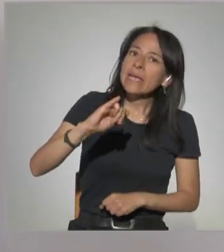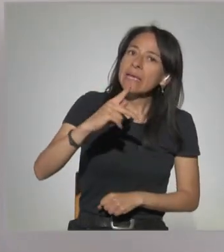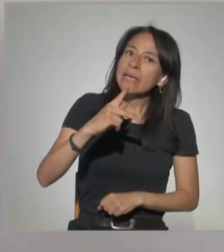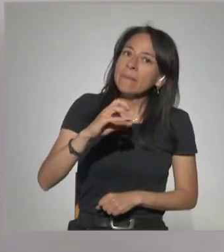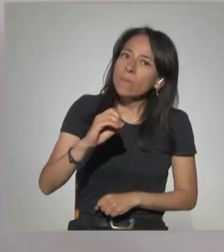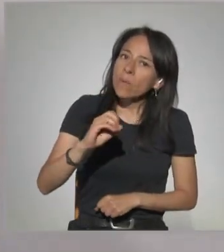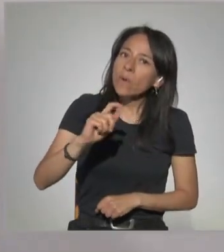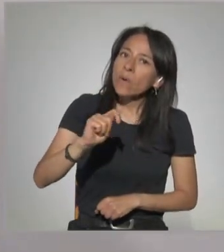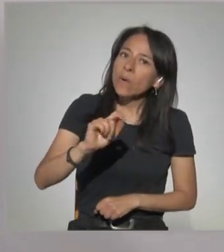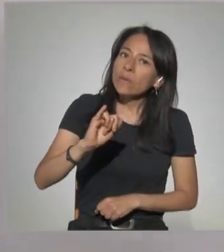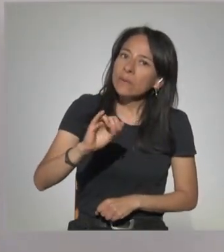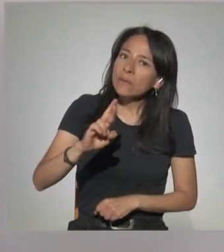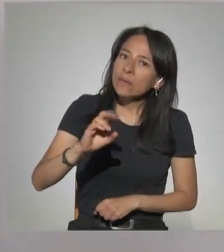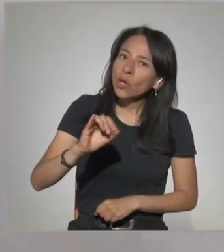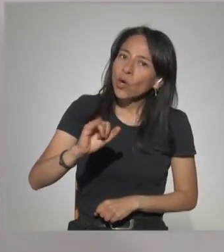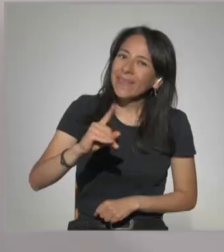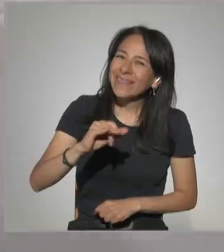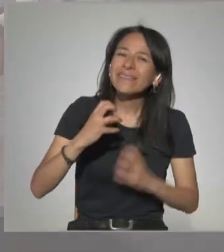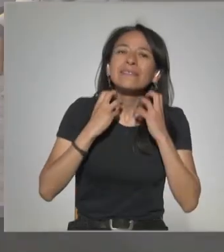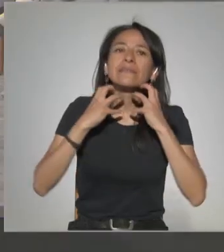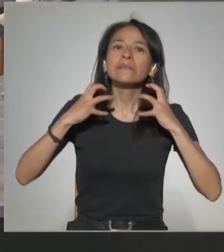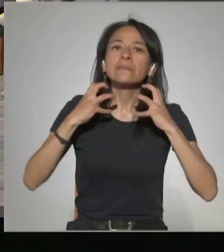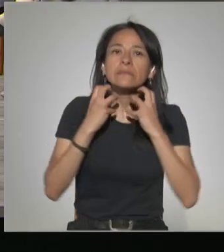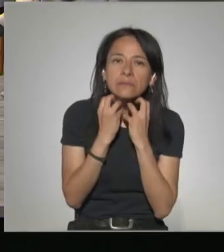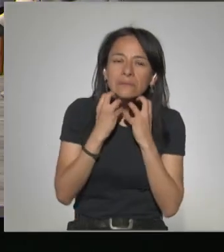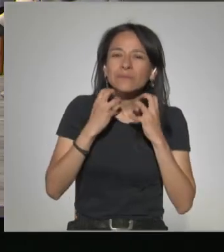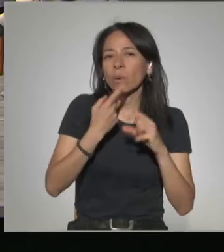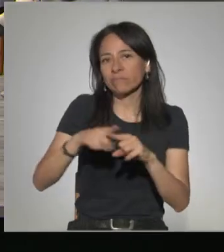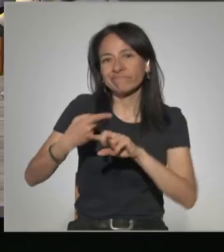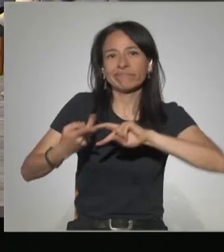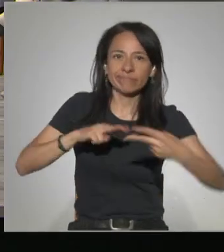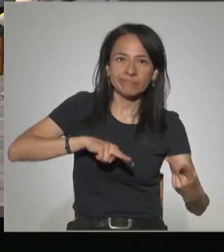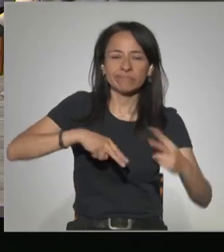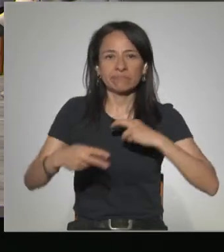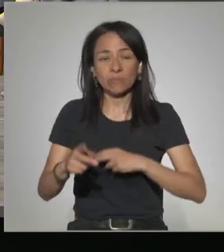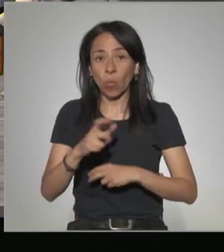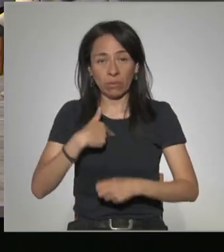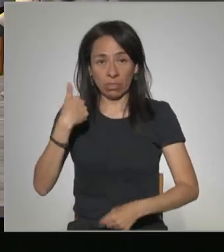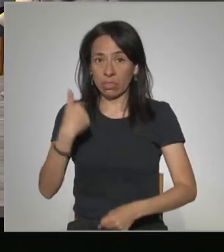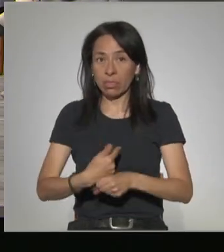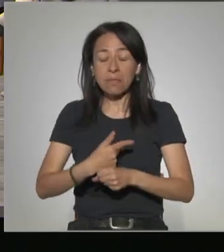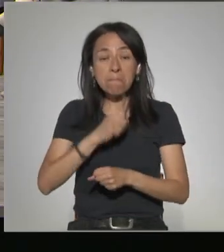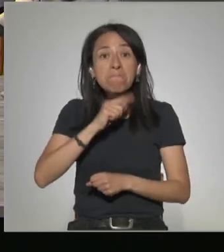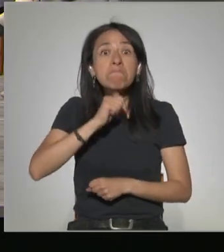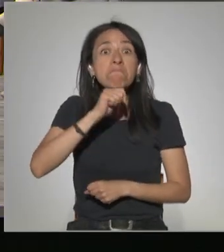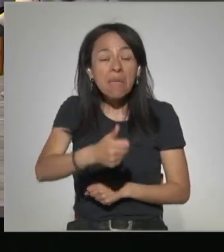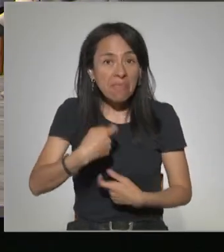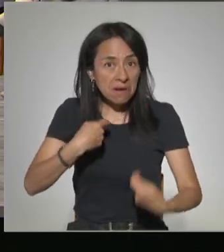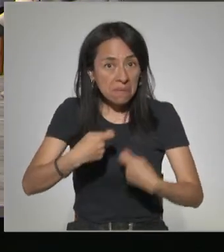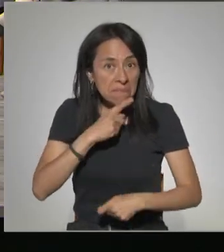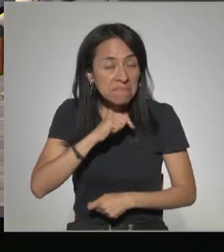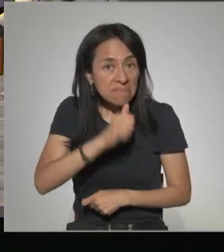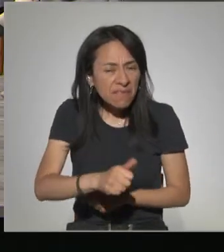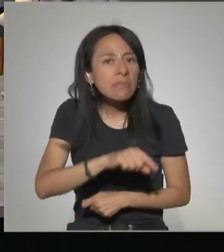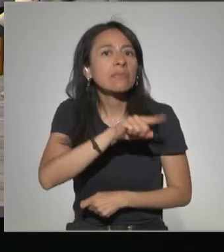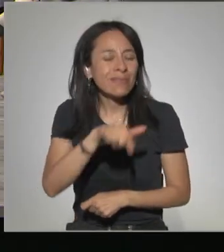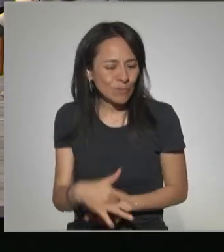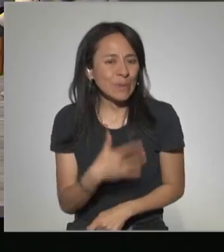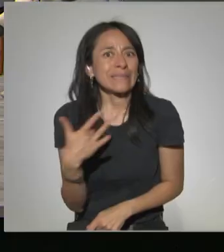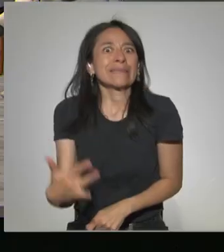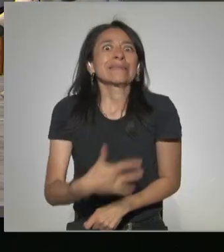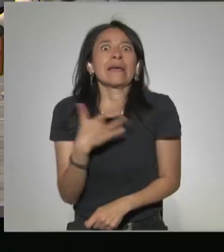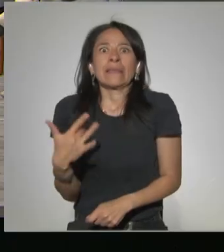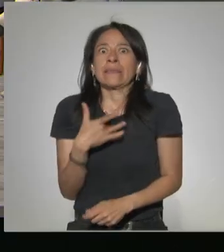o hipertiroidismo no detectado, no regulado, siente igual, siente como esta activación, pero no es